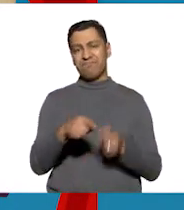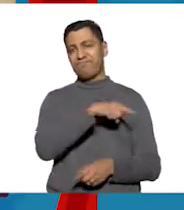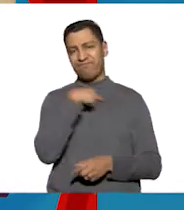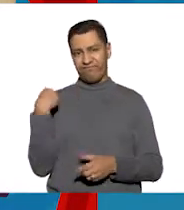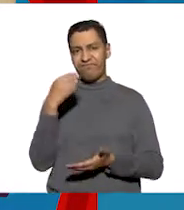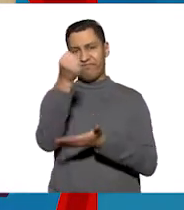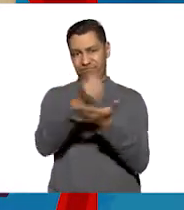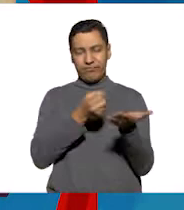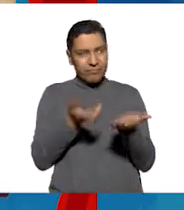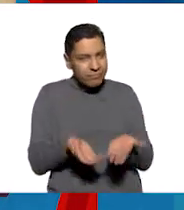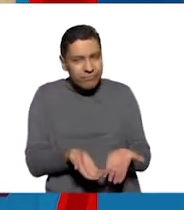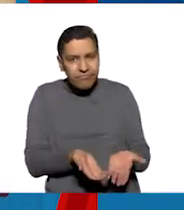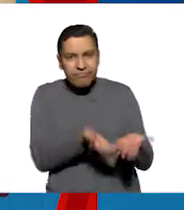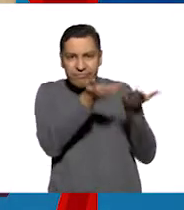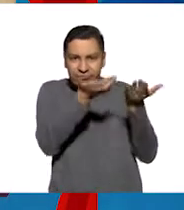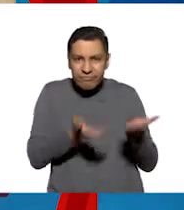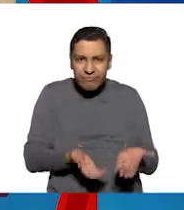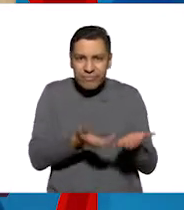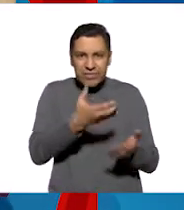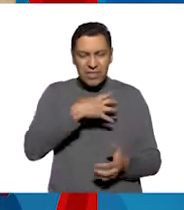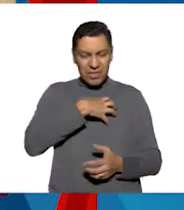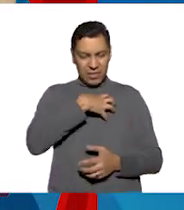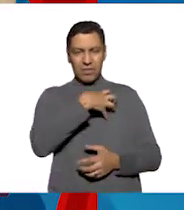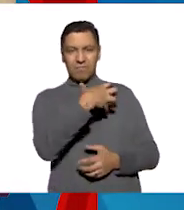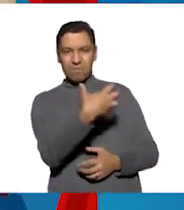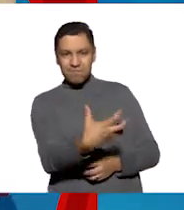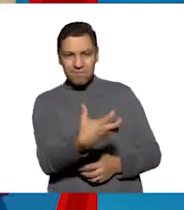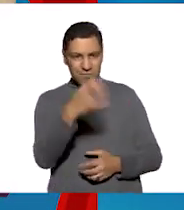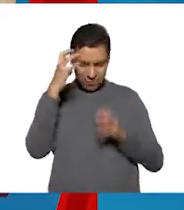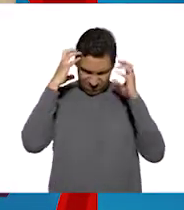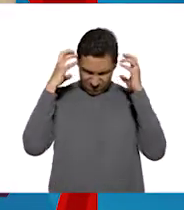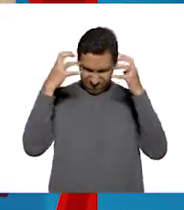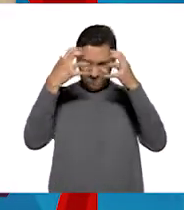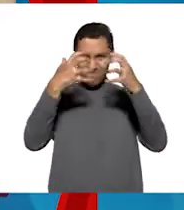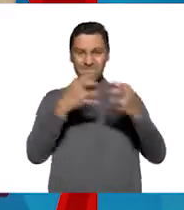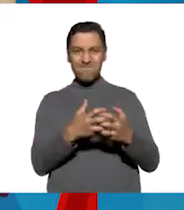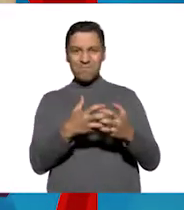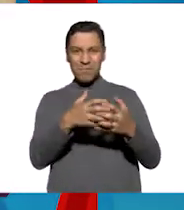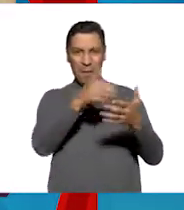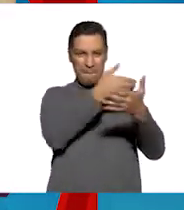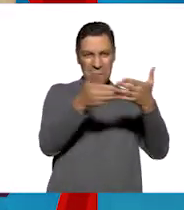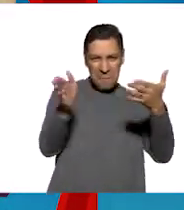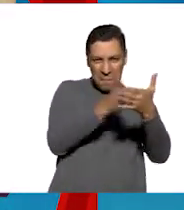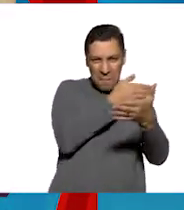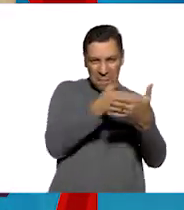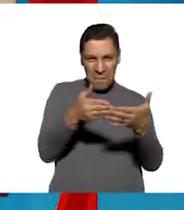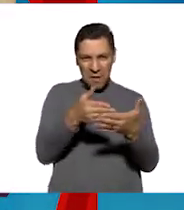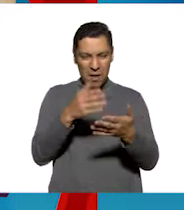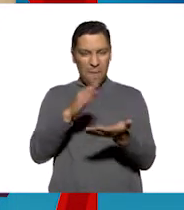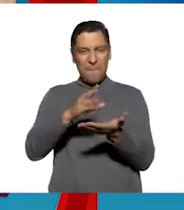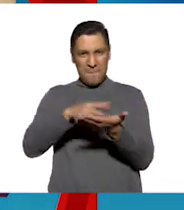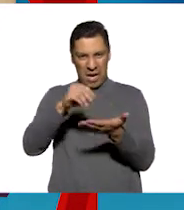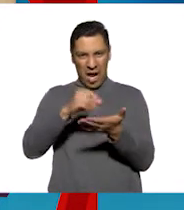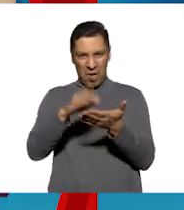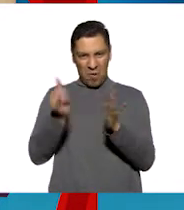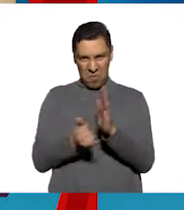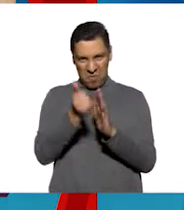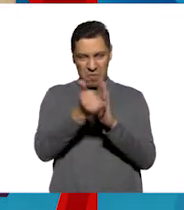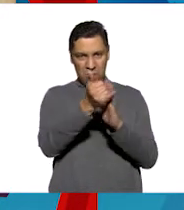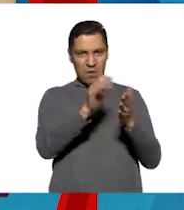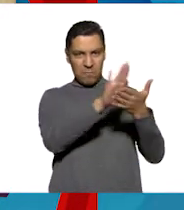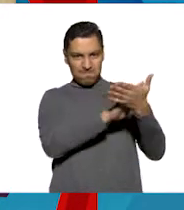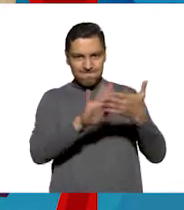sol, extrayéndole su corazón, y su cráneo se pegaba con estuco o pasta de cal para formar el